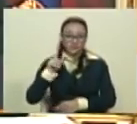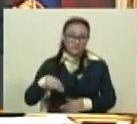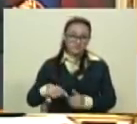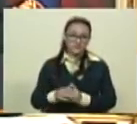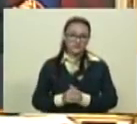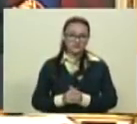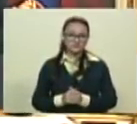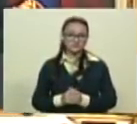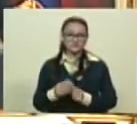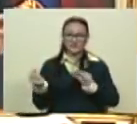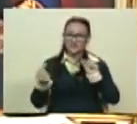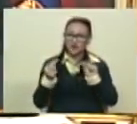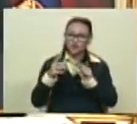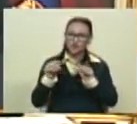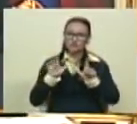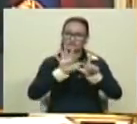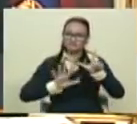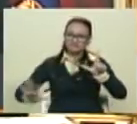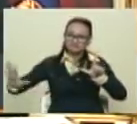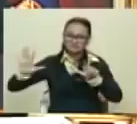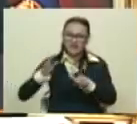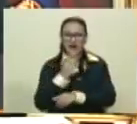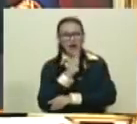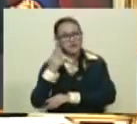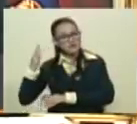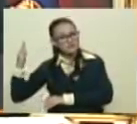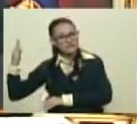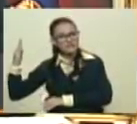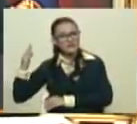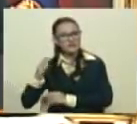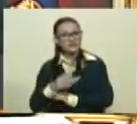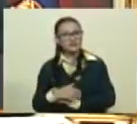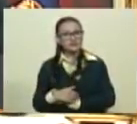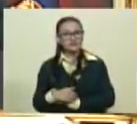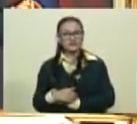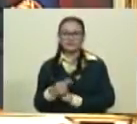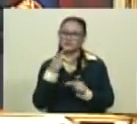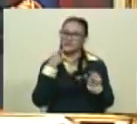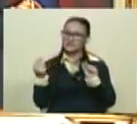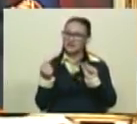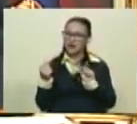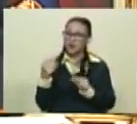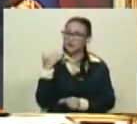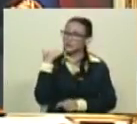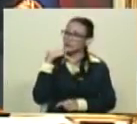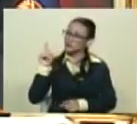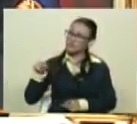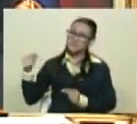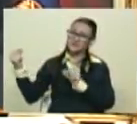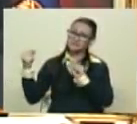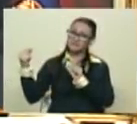El diálogo con toda América Latina, el Caribe, nuestra amada región. El diálogo con los Estados Unidos.